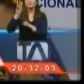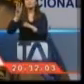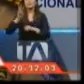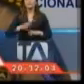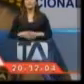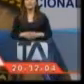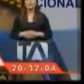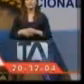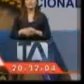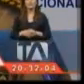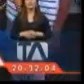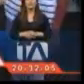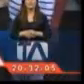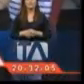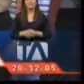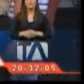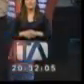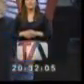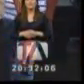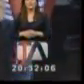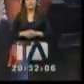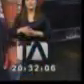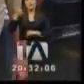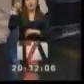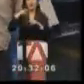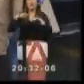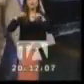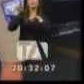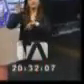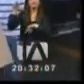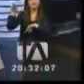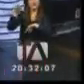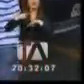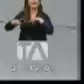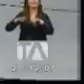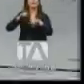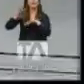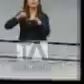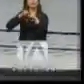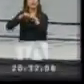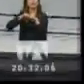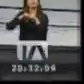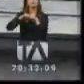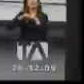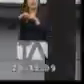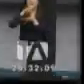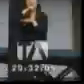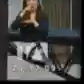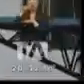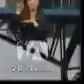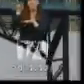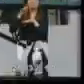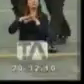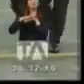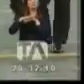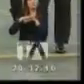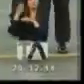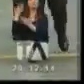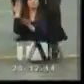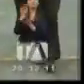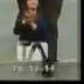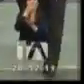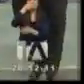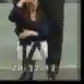registra este movimiento inusual. El general Carlos Alulema, jefe nacional antinarcóticos, llegó a Santo Domingo para dar la